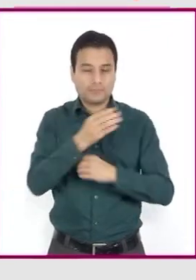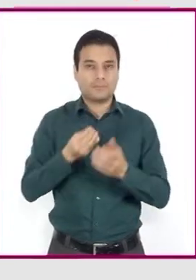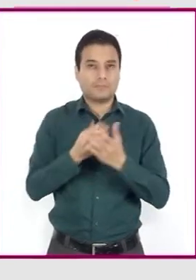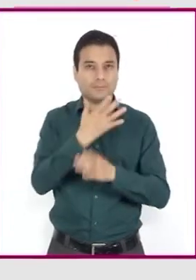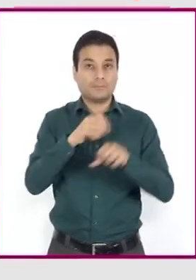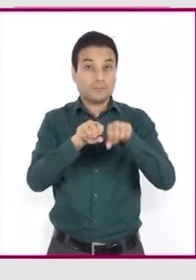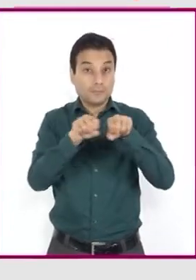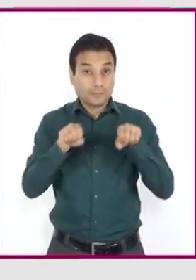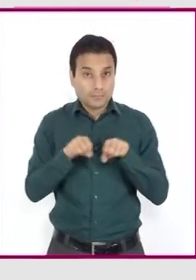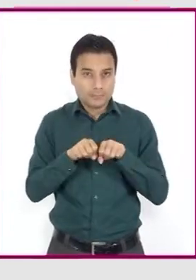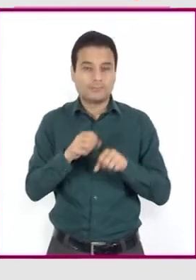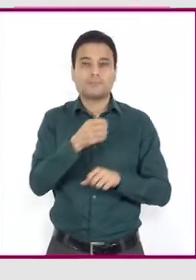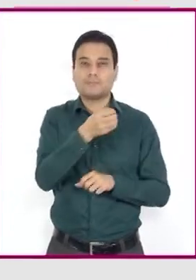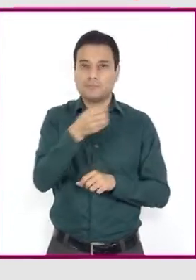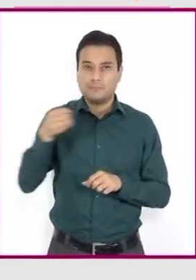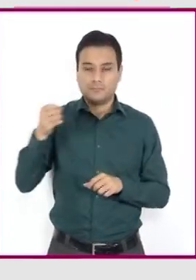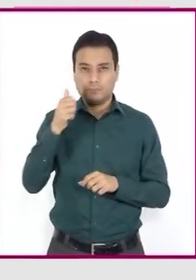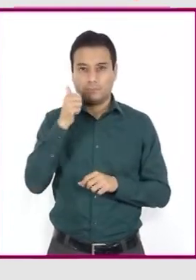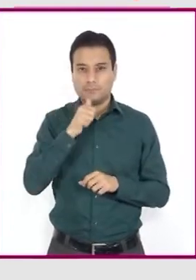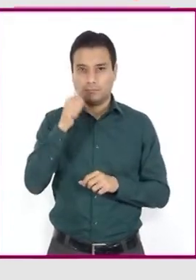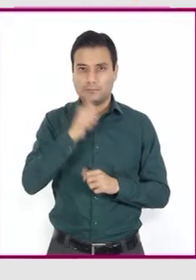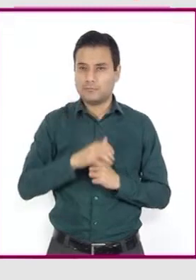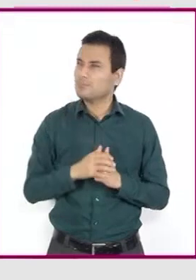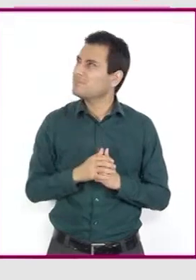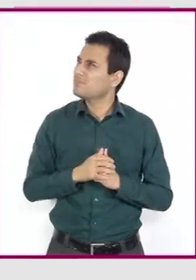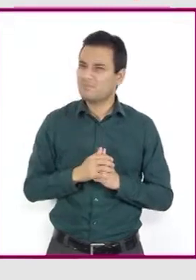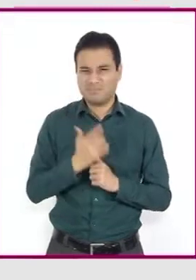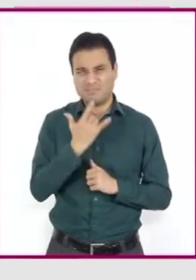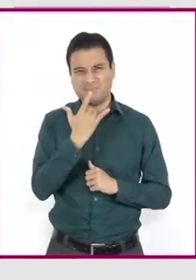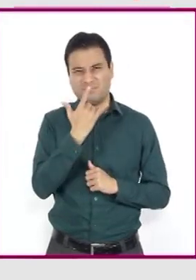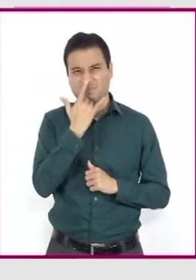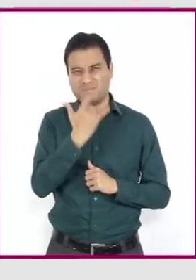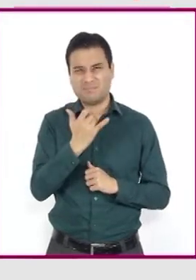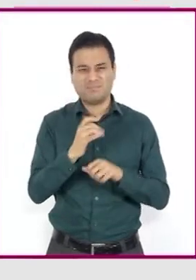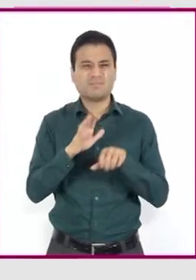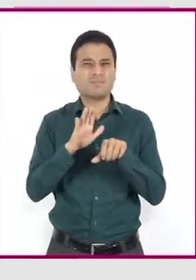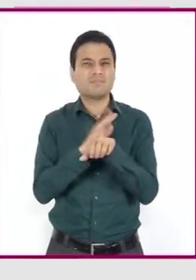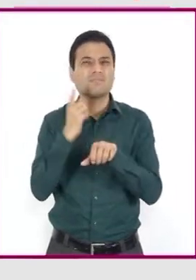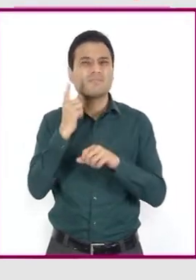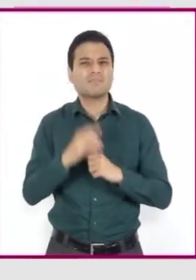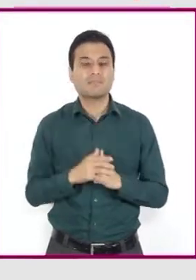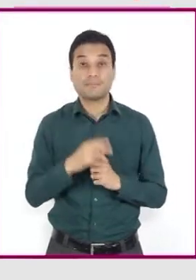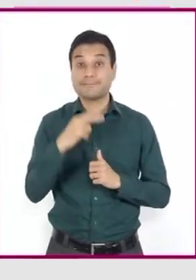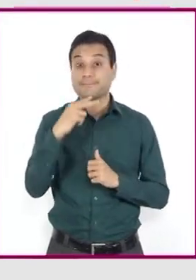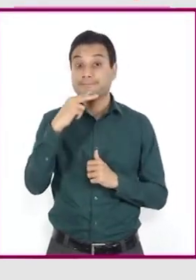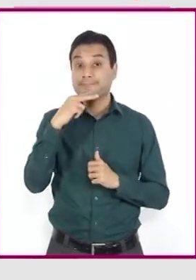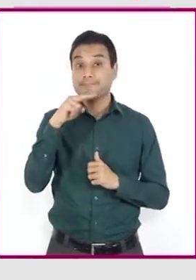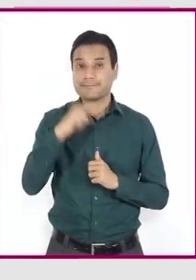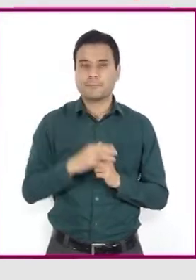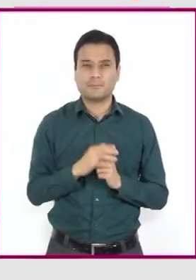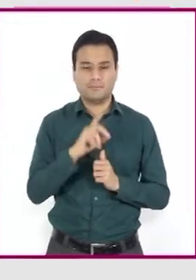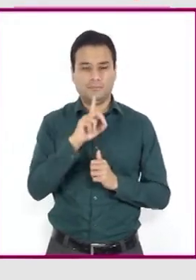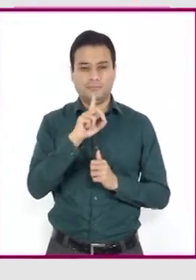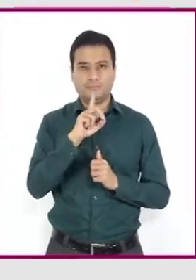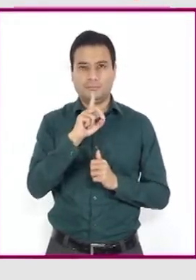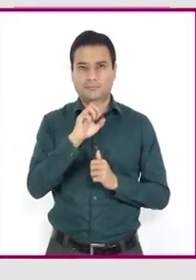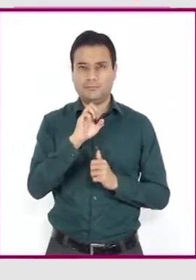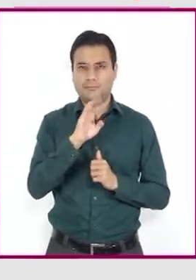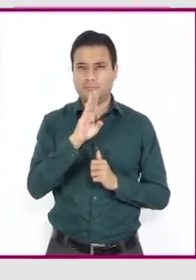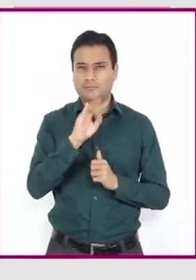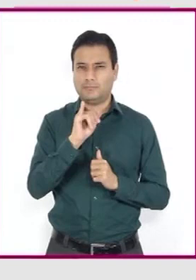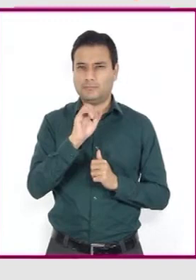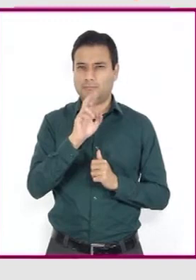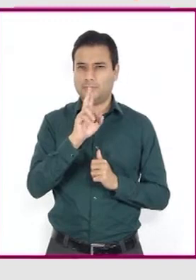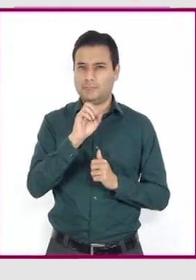clases. ¿Qué encuentran de raro en esta regla? El verbo debieron suena a algo